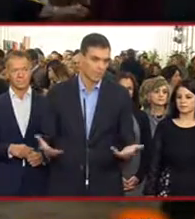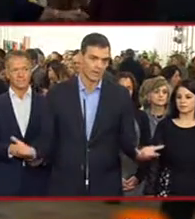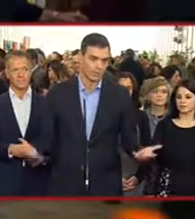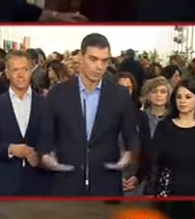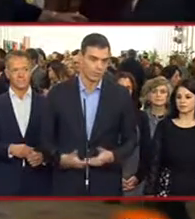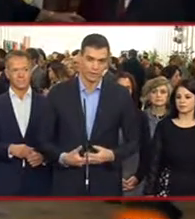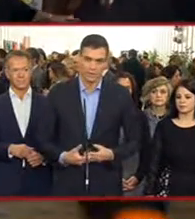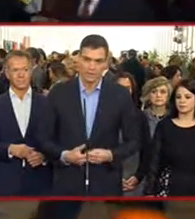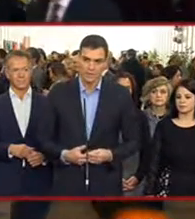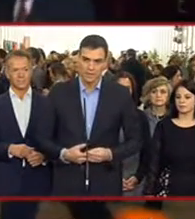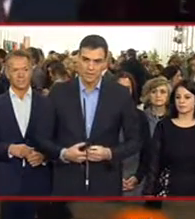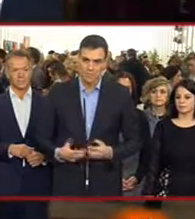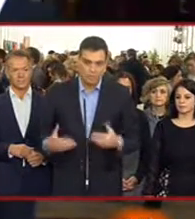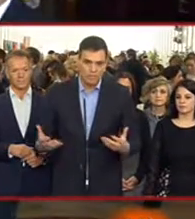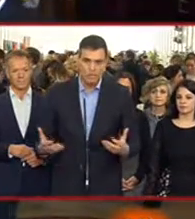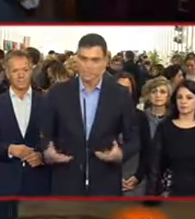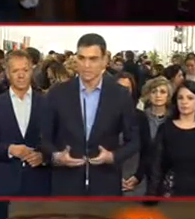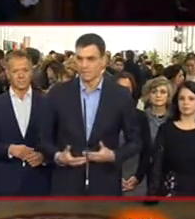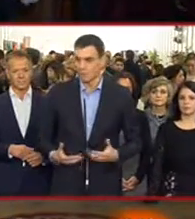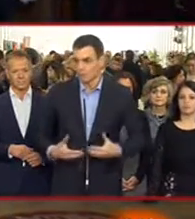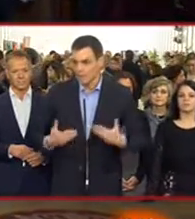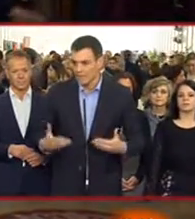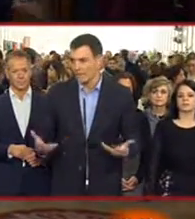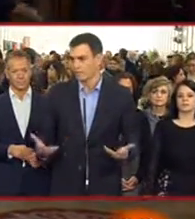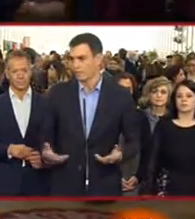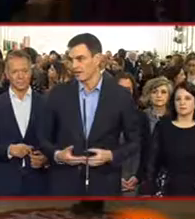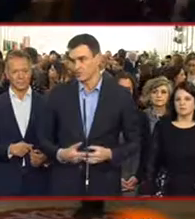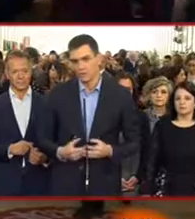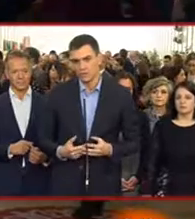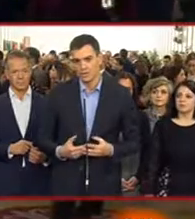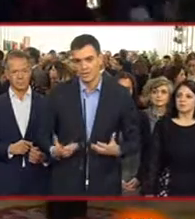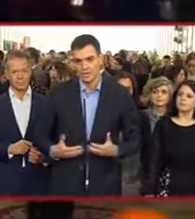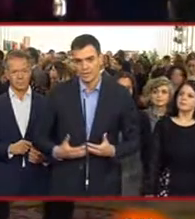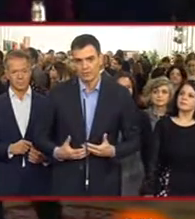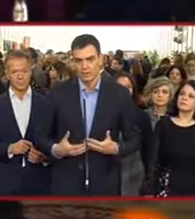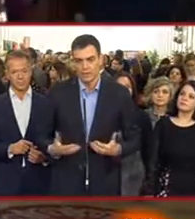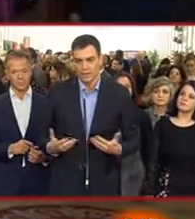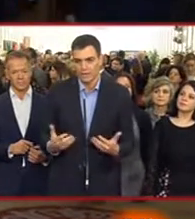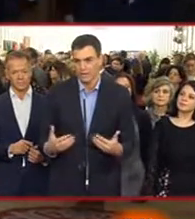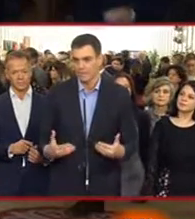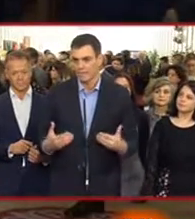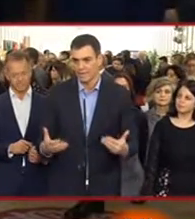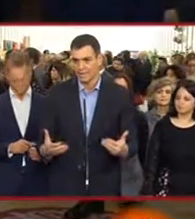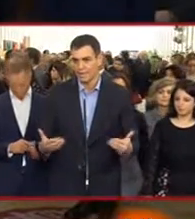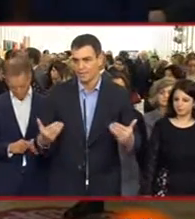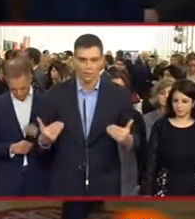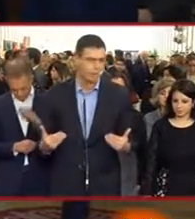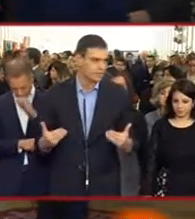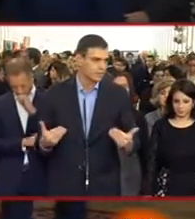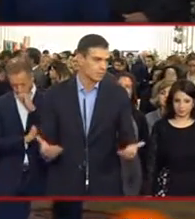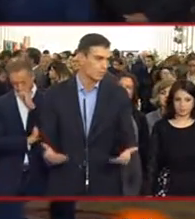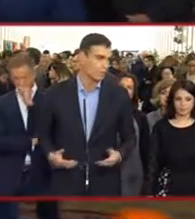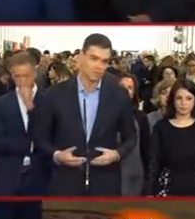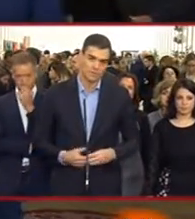que reformar la Constitución, ¿no? En muchas ocasiones se pregunta por qué hay que reformar la Constitución, y creo que la Constitución hay que reformarla para hacer lo que se logró